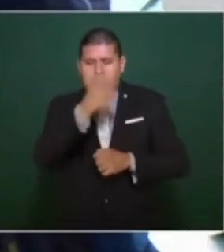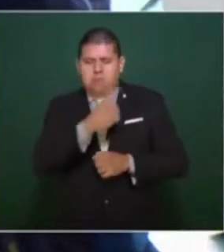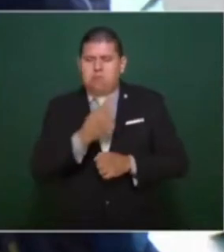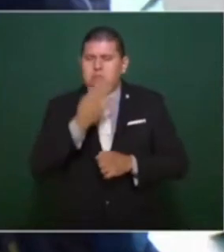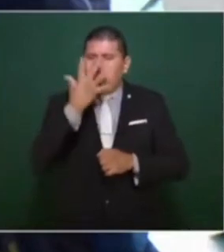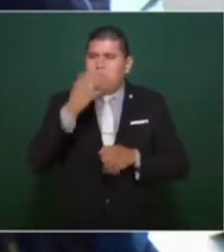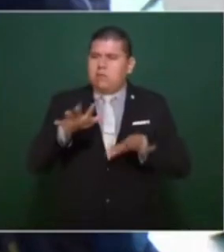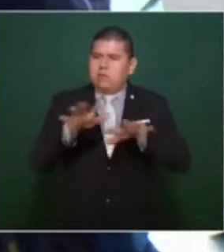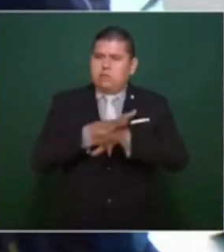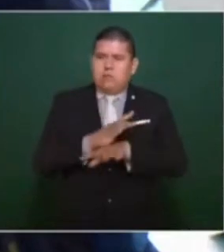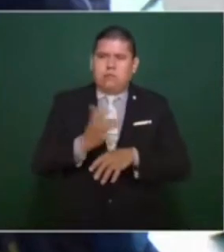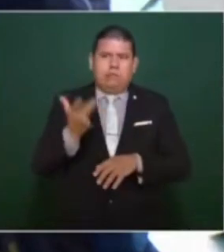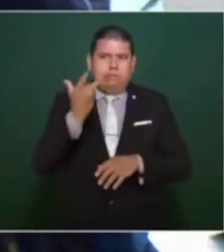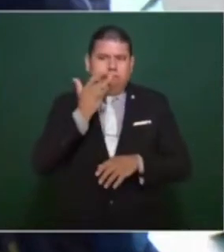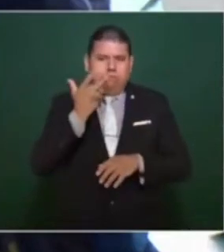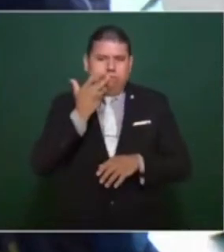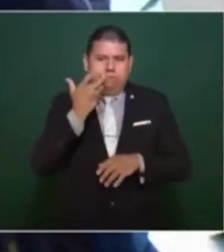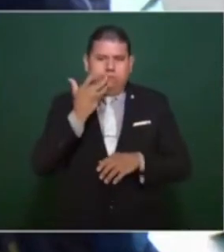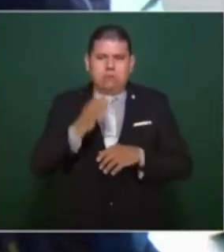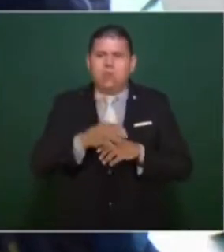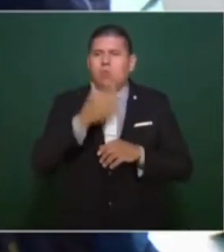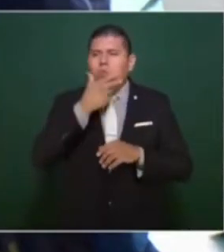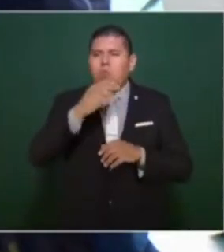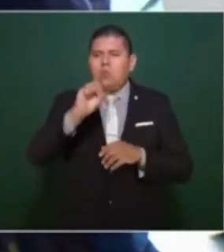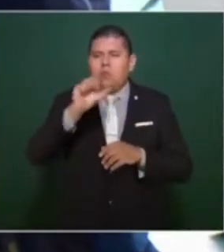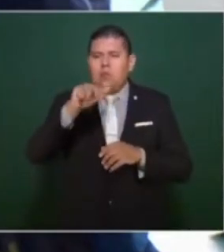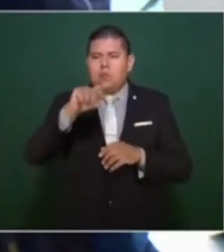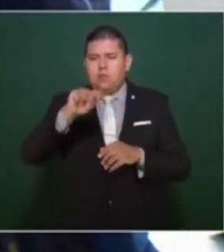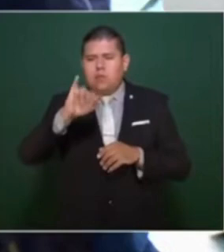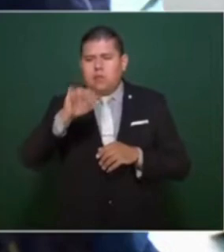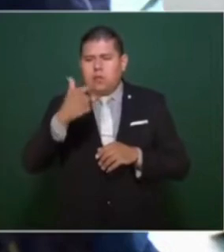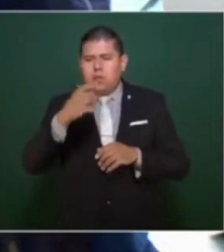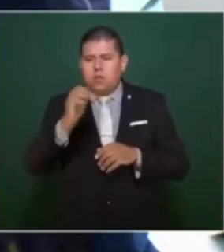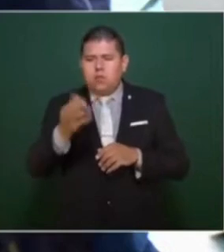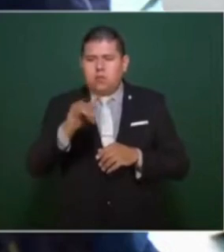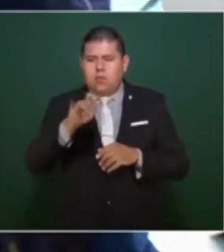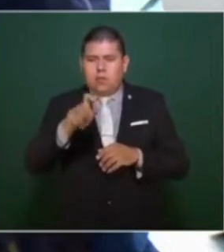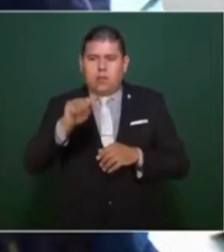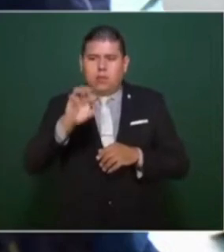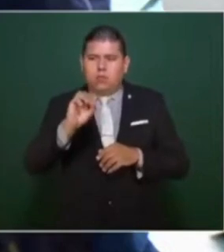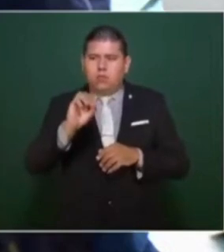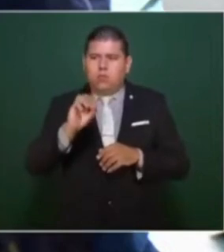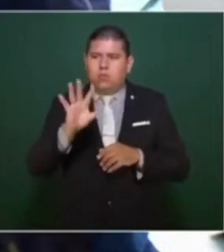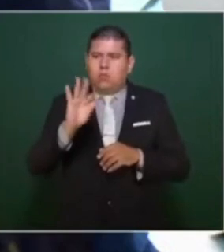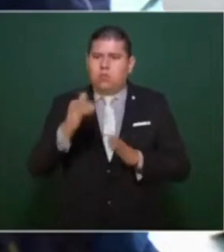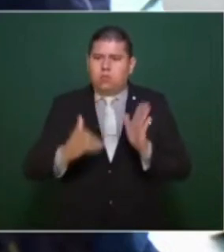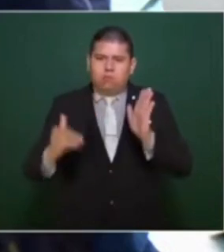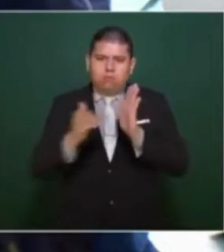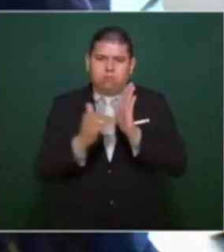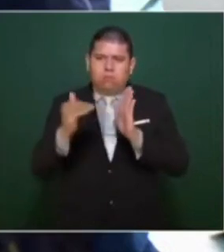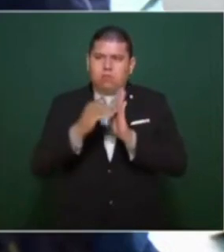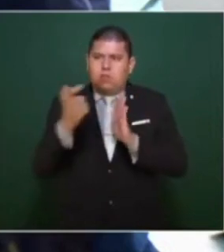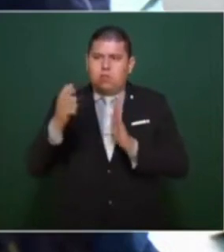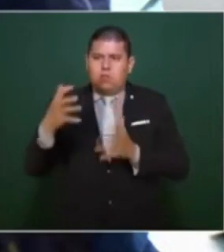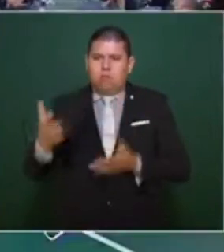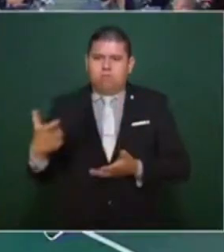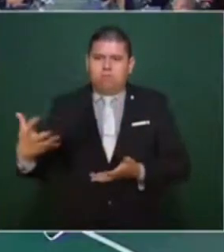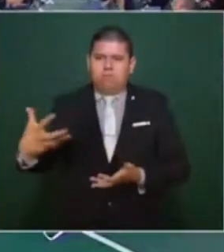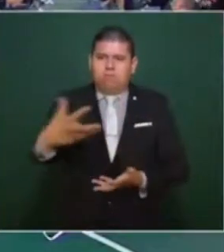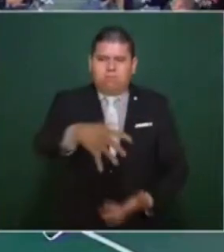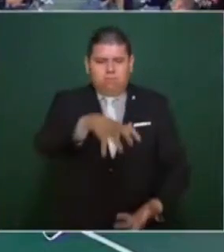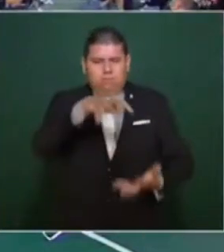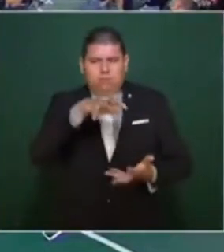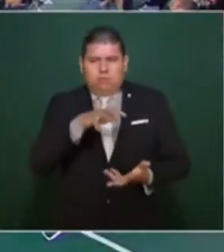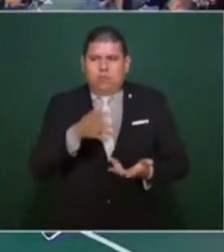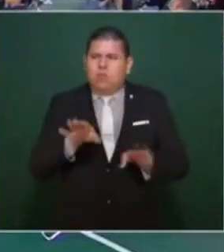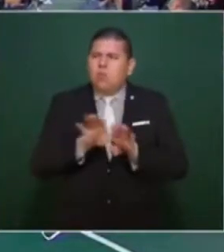también que haya hecho esto Santiago Nieto, que en 2 años de gestión haya acumulado bienes por 40 millones de pesos. Pues hay